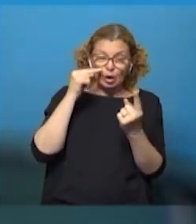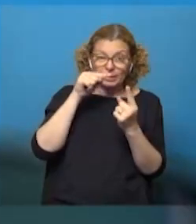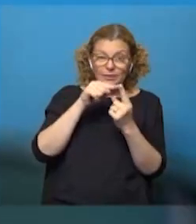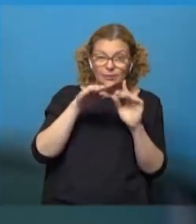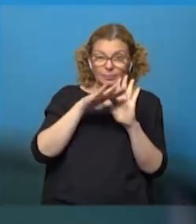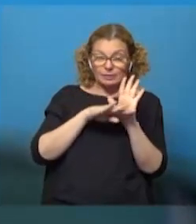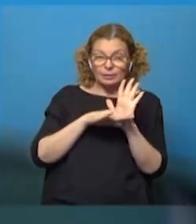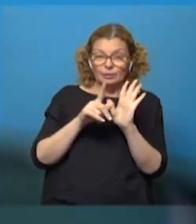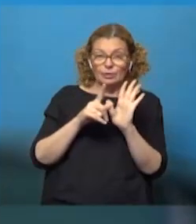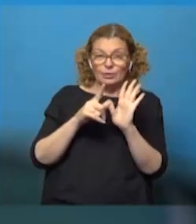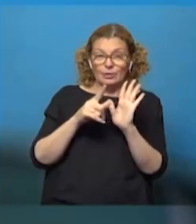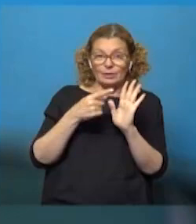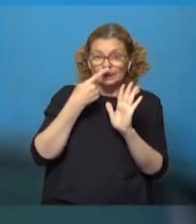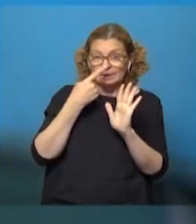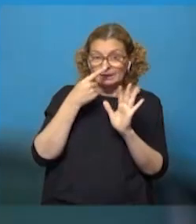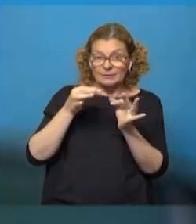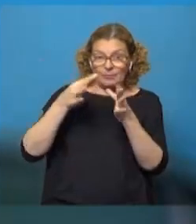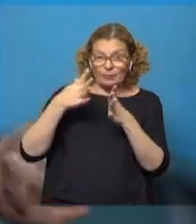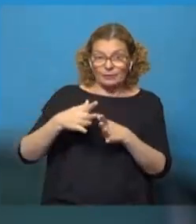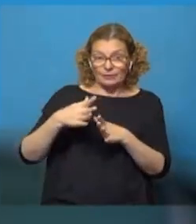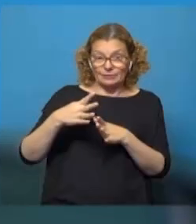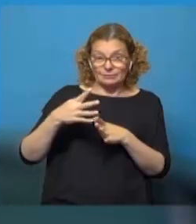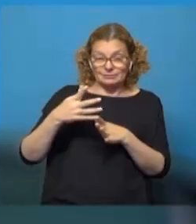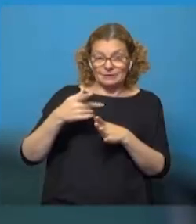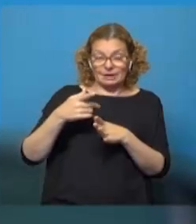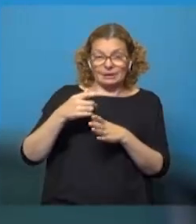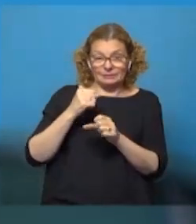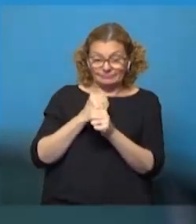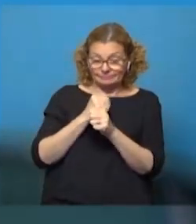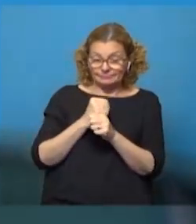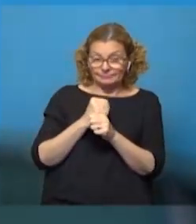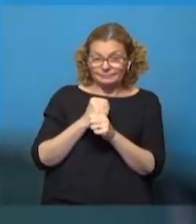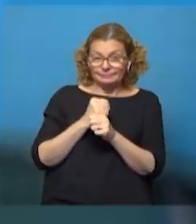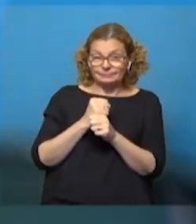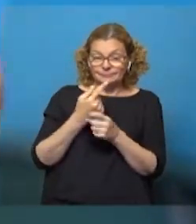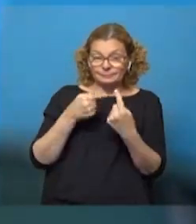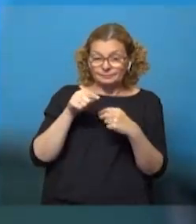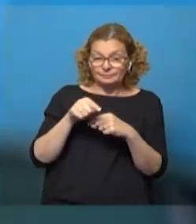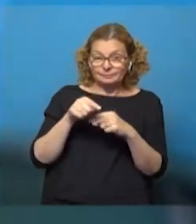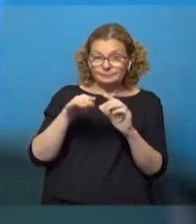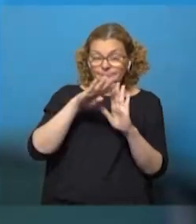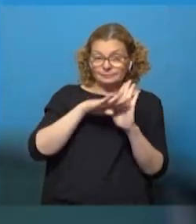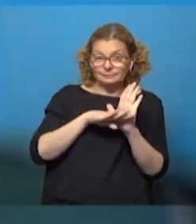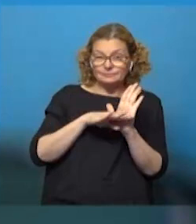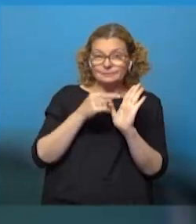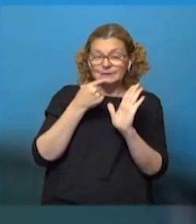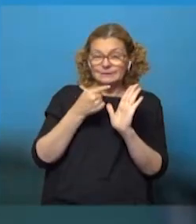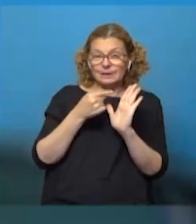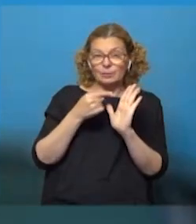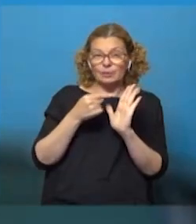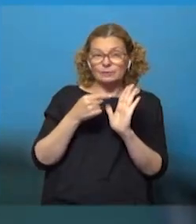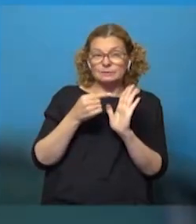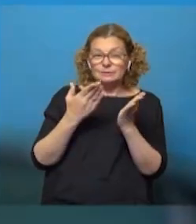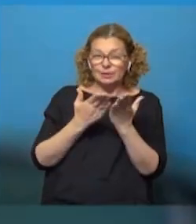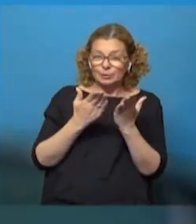plan y no en atención a su propio interés profesional la Supongo intereses de laboral entonces de allí salió digamos una un plan de